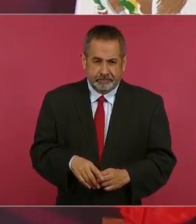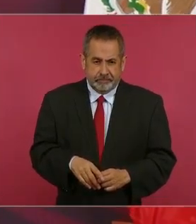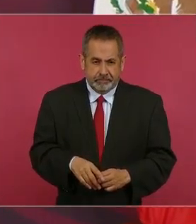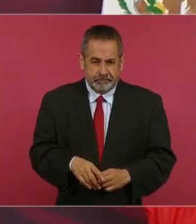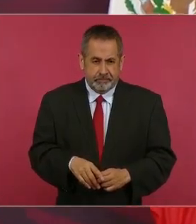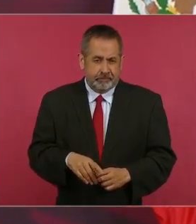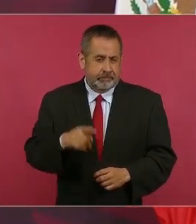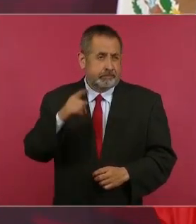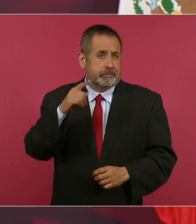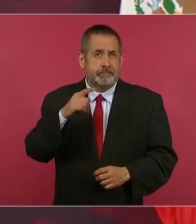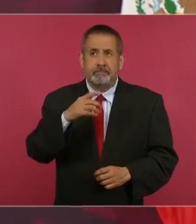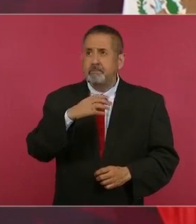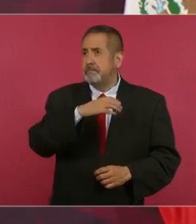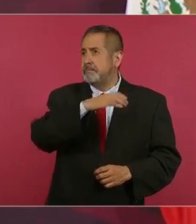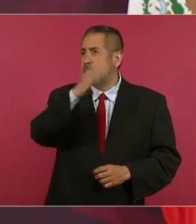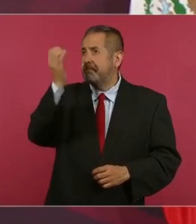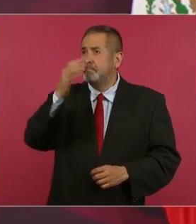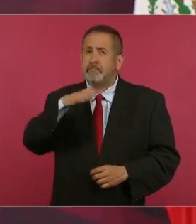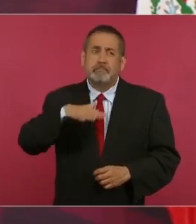naturaleza,